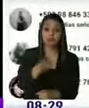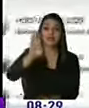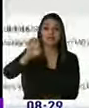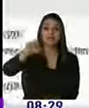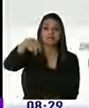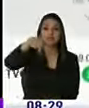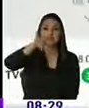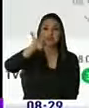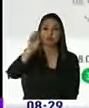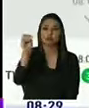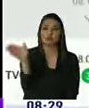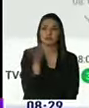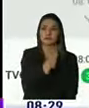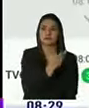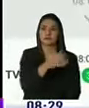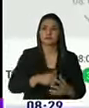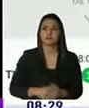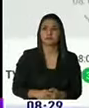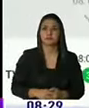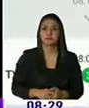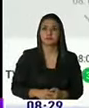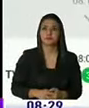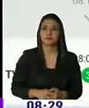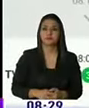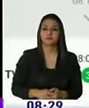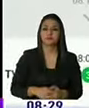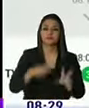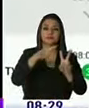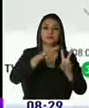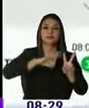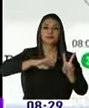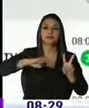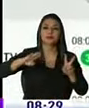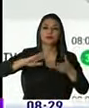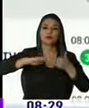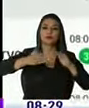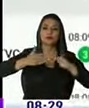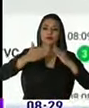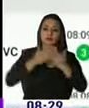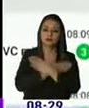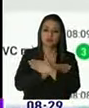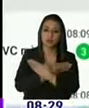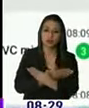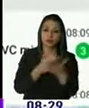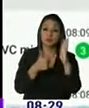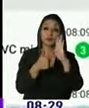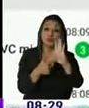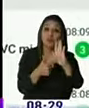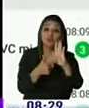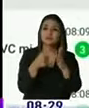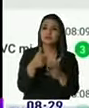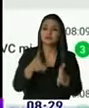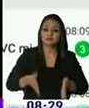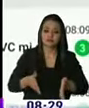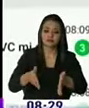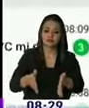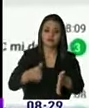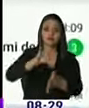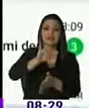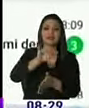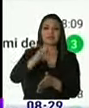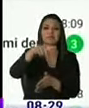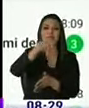esto. Comunidad, les saluda a Pablo Marcelo. Imágenes para pedir si pueden informar sobre el estado de la calle Fray José